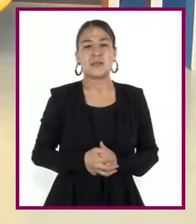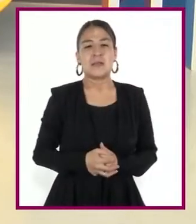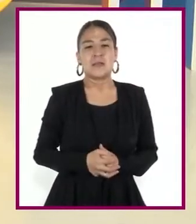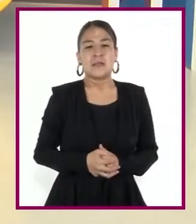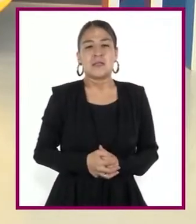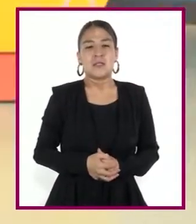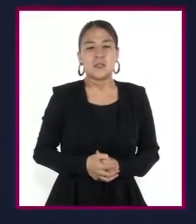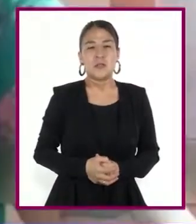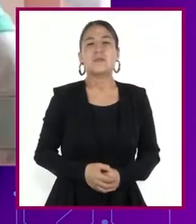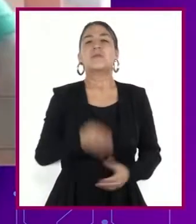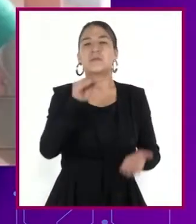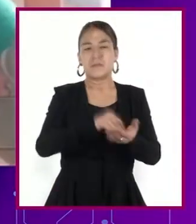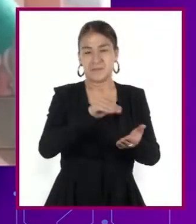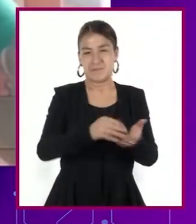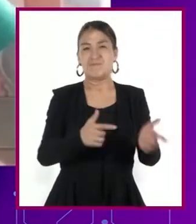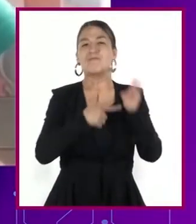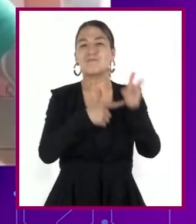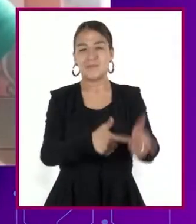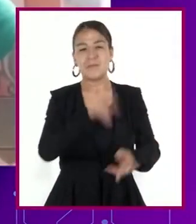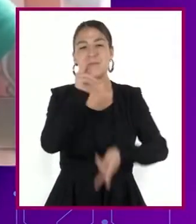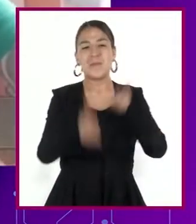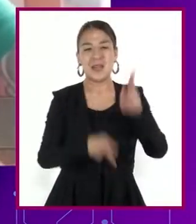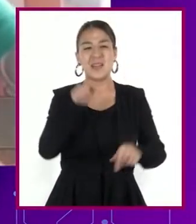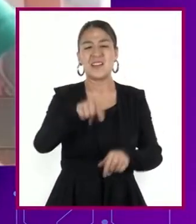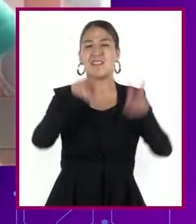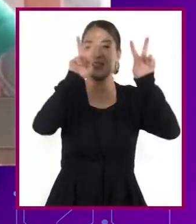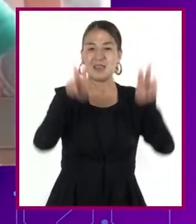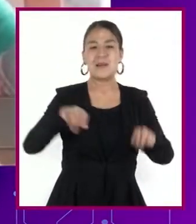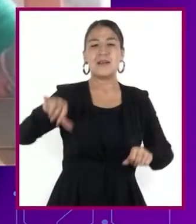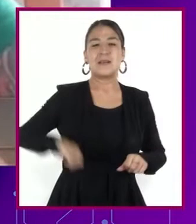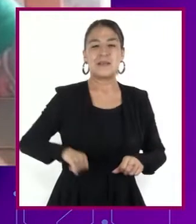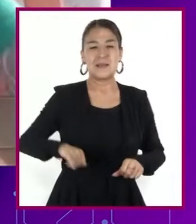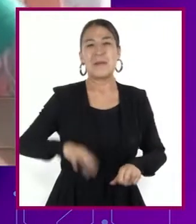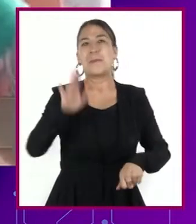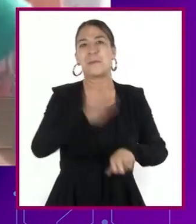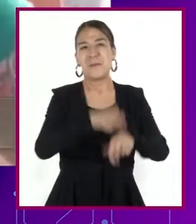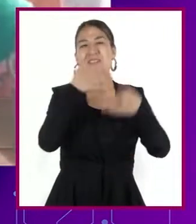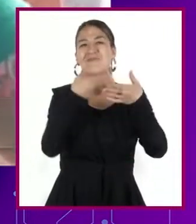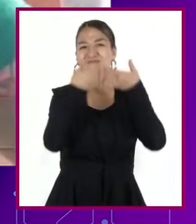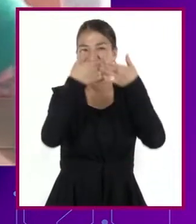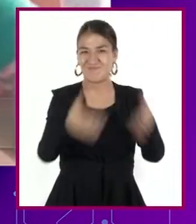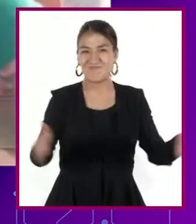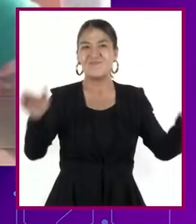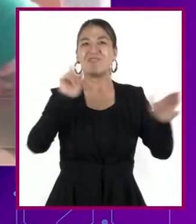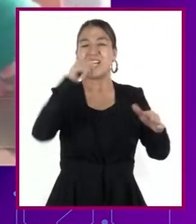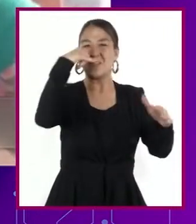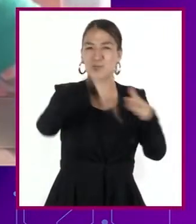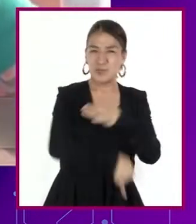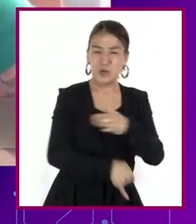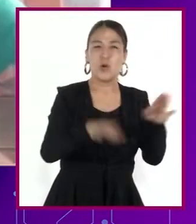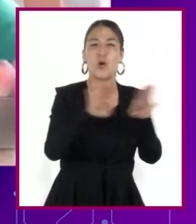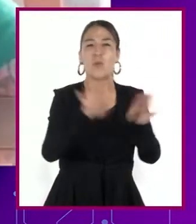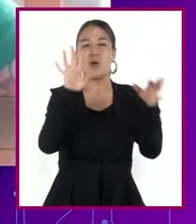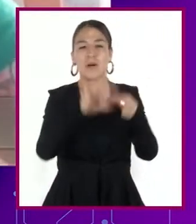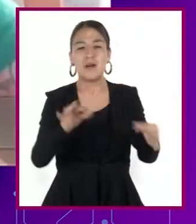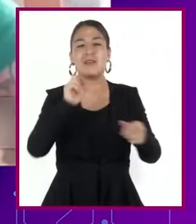continuar platicando y abordando este tema tan interesante y tan amplio, que además es parte de nuestra vida diaria, de nuestra cotidianidad,